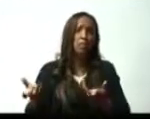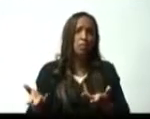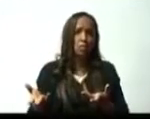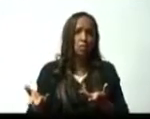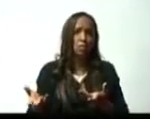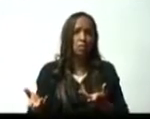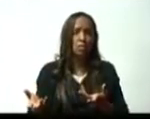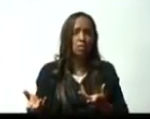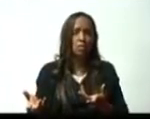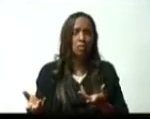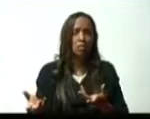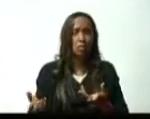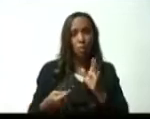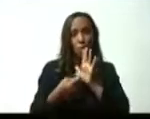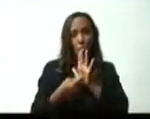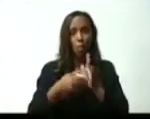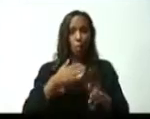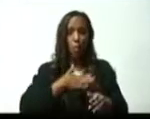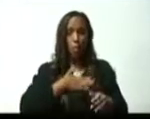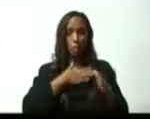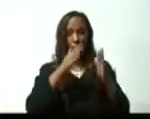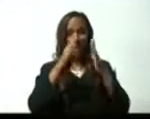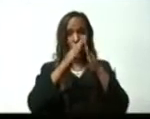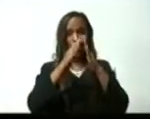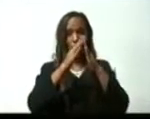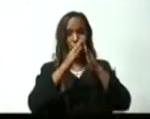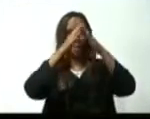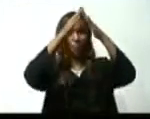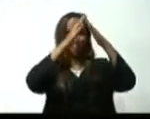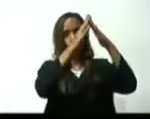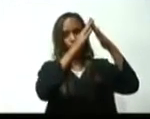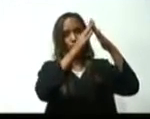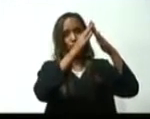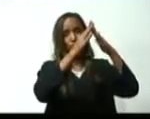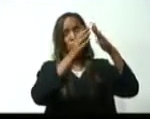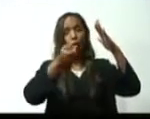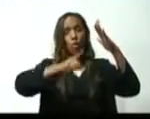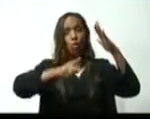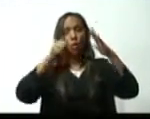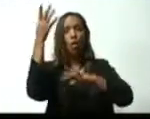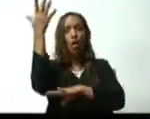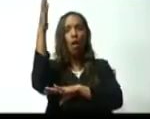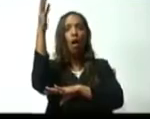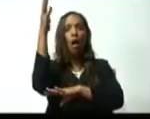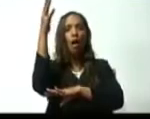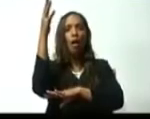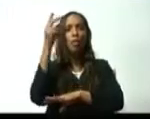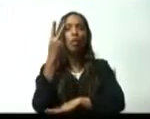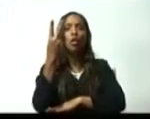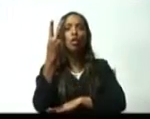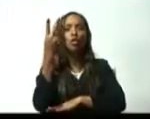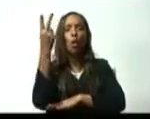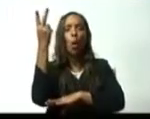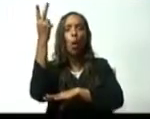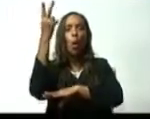12 árboles. Y es increíble lo que pasó en algunos lugares. Yo creo que